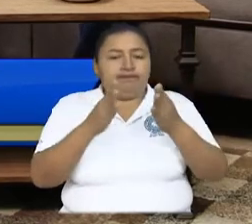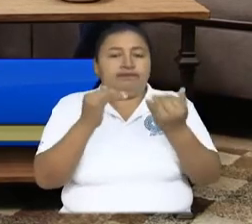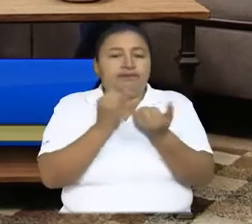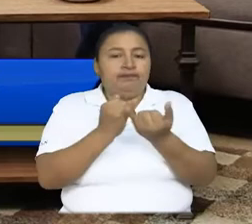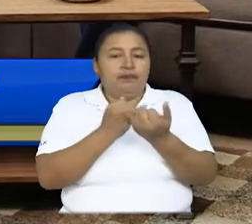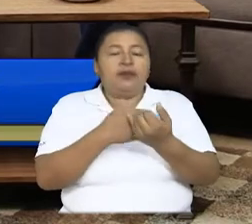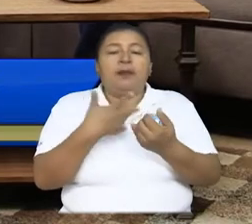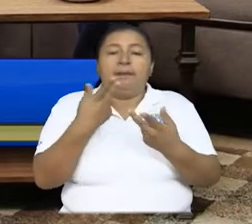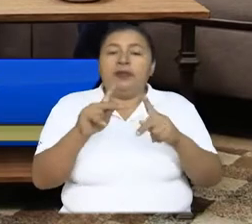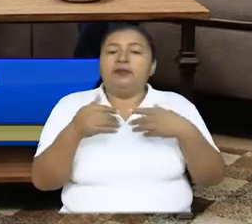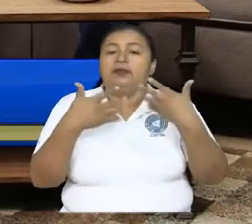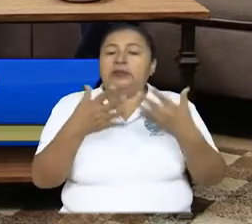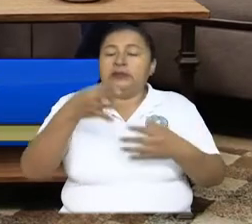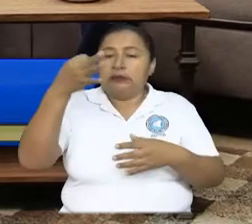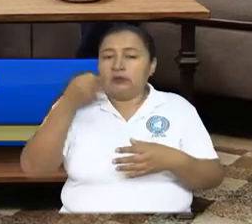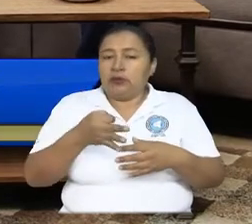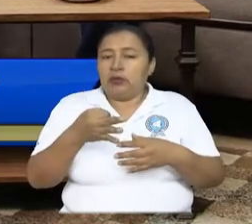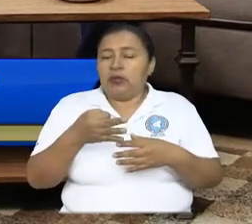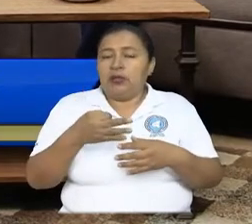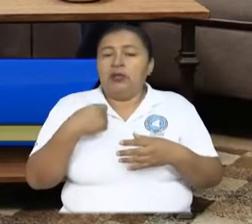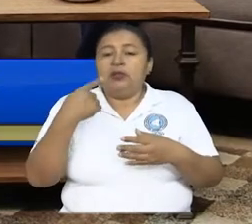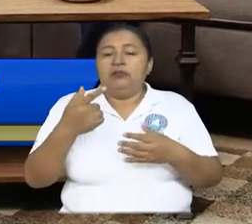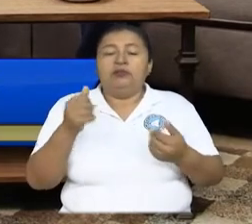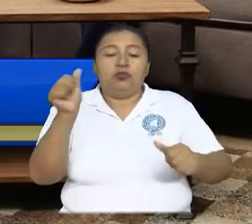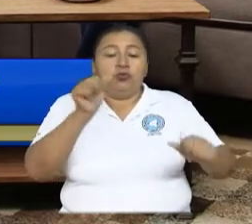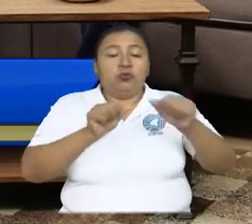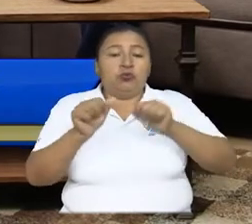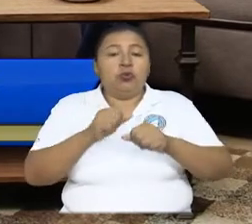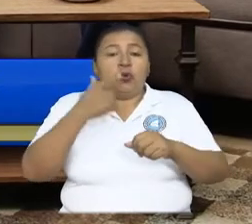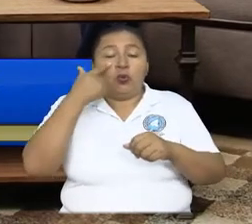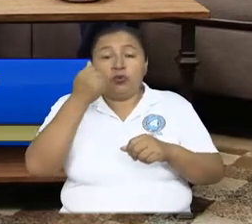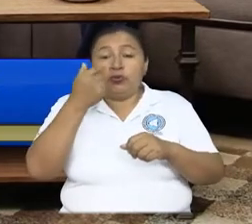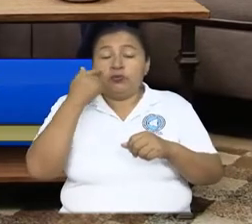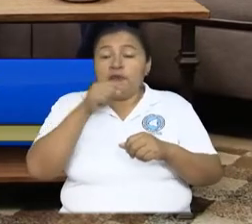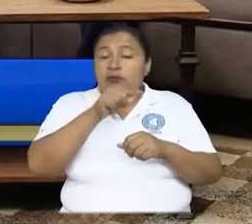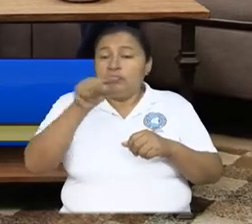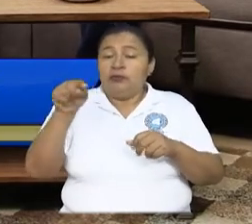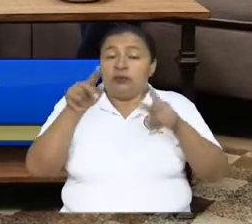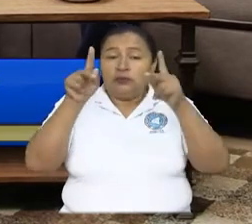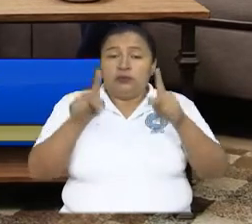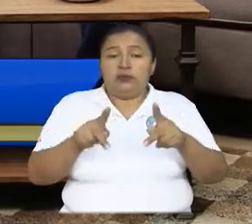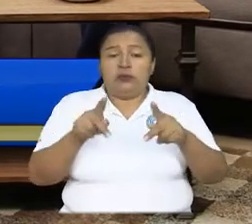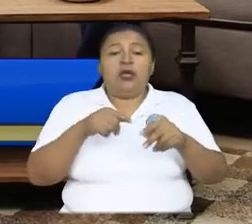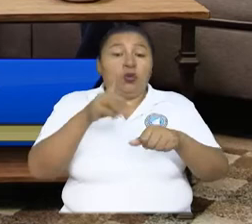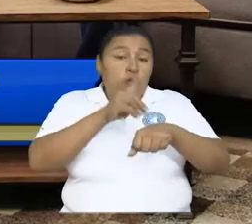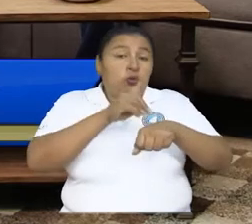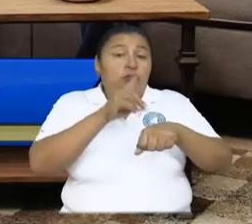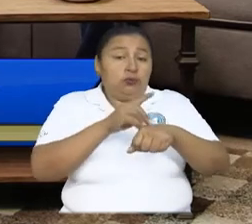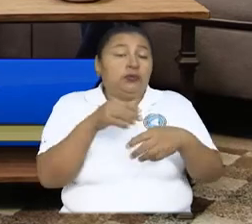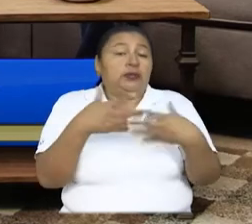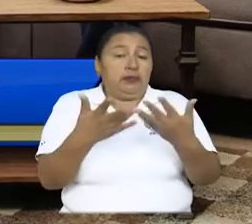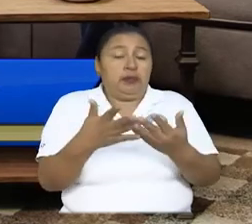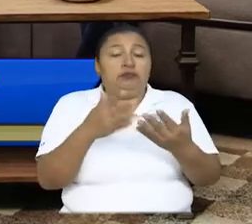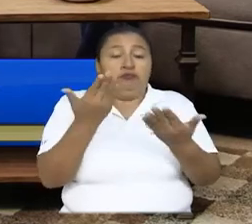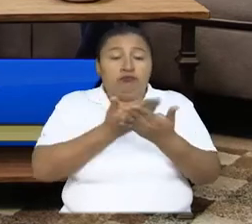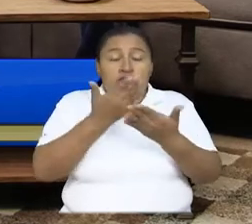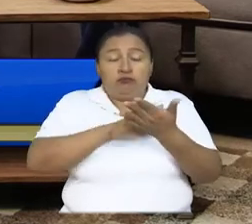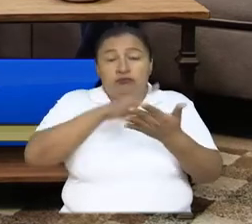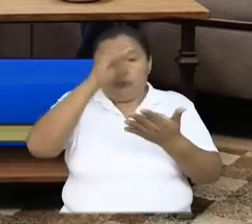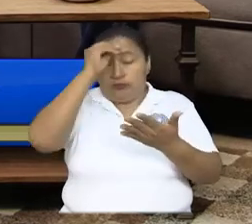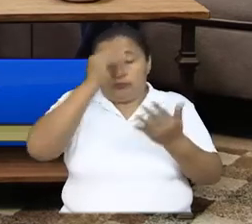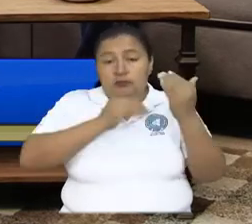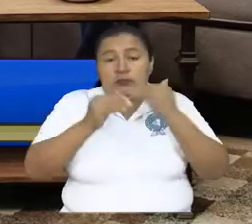asegurar en todo caso la actualización de los conocimientos a los colegas médicos tranquen y en este caso